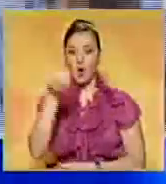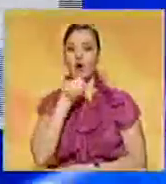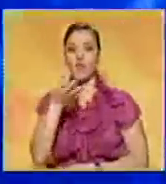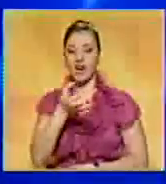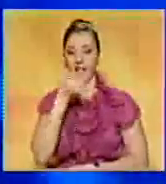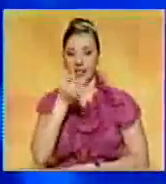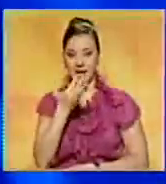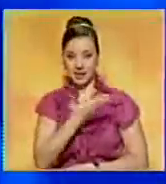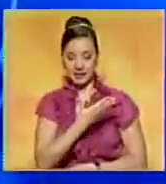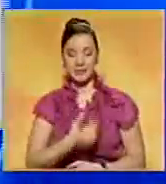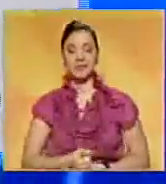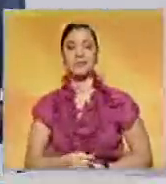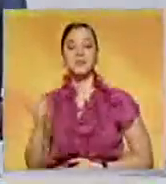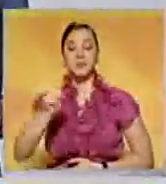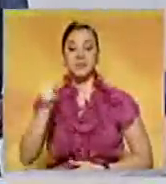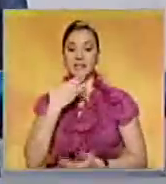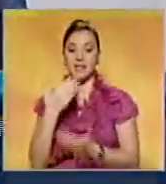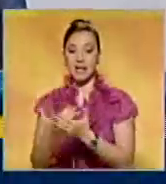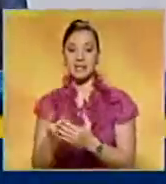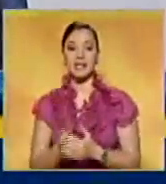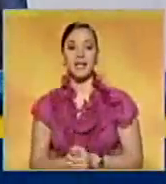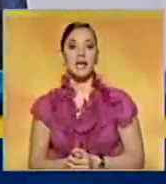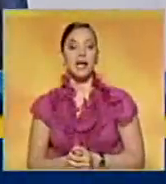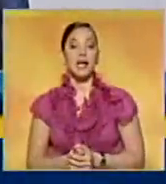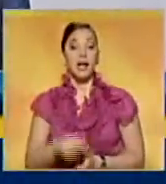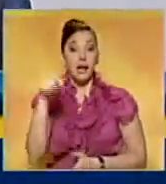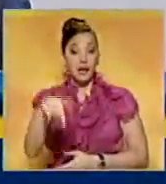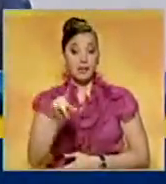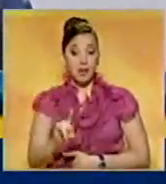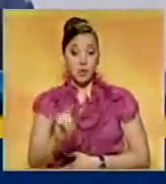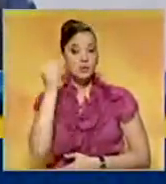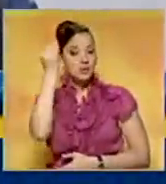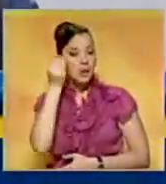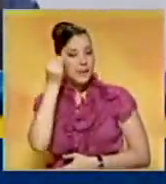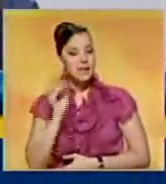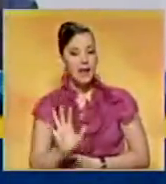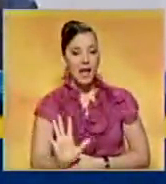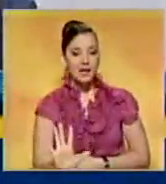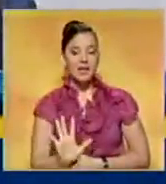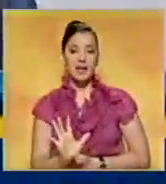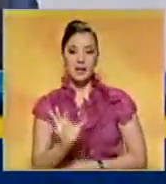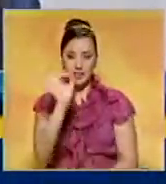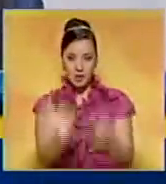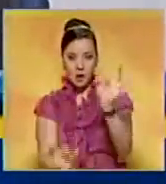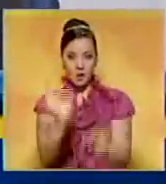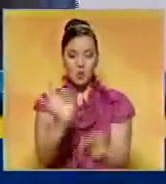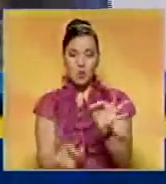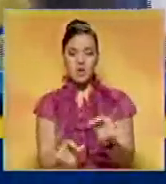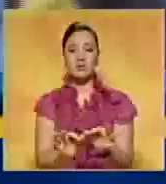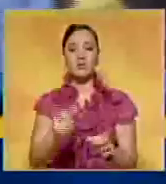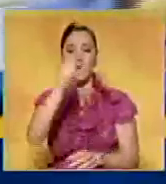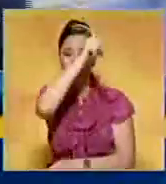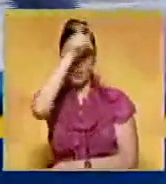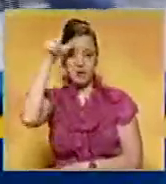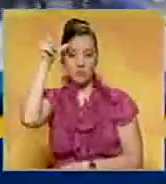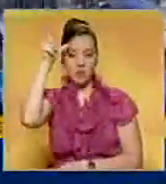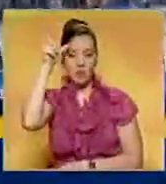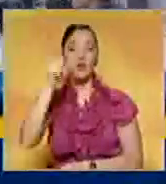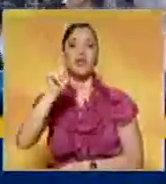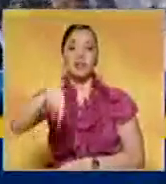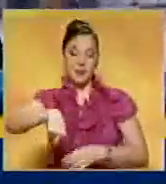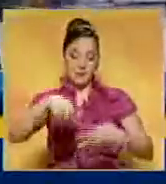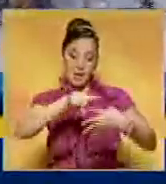tardes. Sí, así es, gracias. Muy buenas tardes. Para este lunes está prevista la quinta audiencia en el juicio que se le sigue a Leopoldo López y